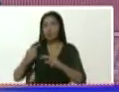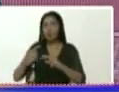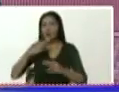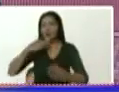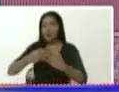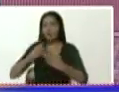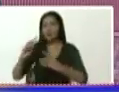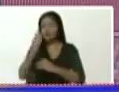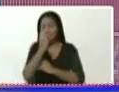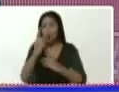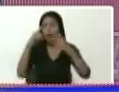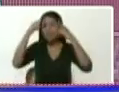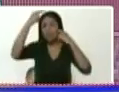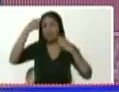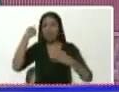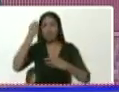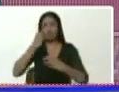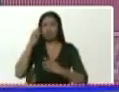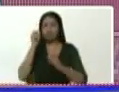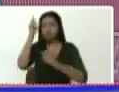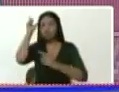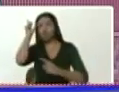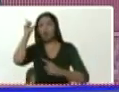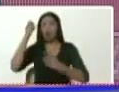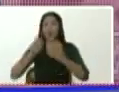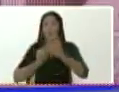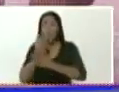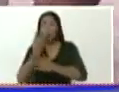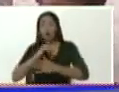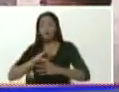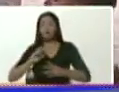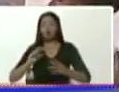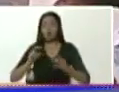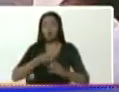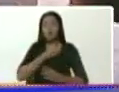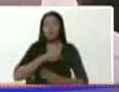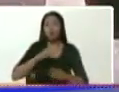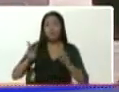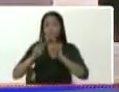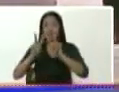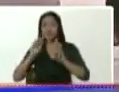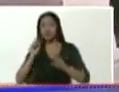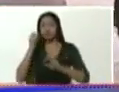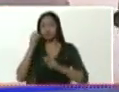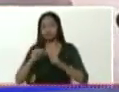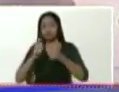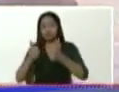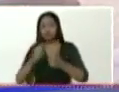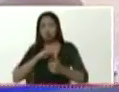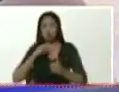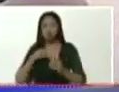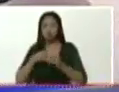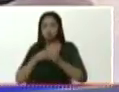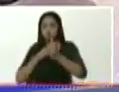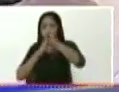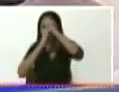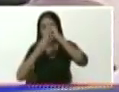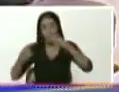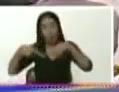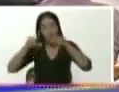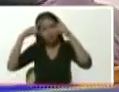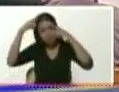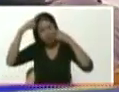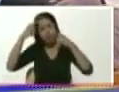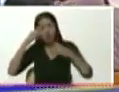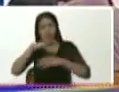Chávez, que creó, fundó y construyó la gran misión Vivienda Venezuela. Nosotros lo que hacemos es seguir su camino, su legado,